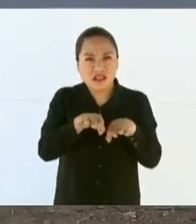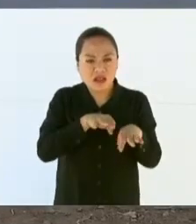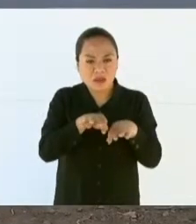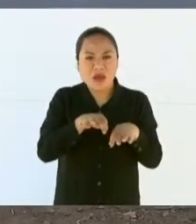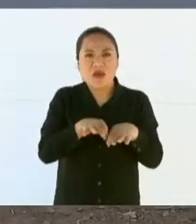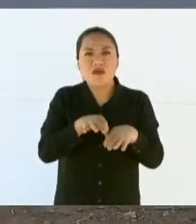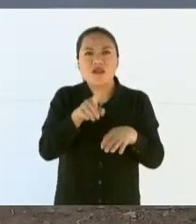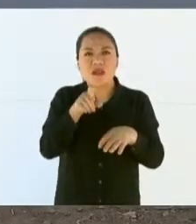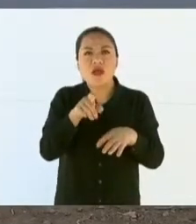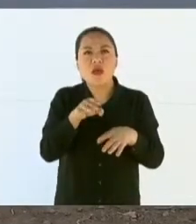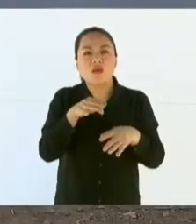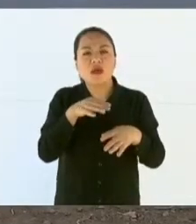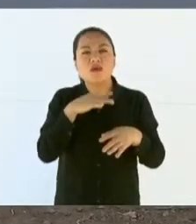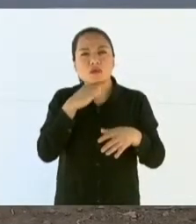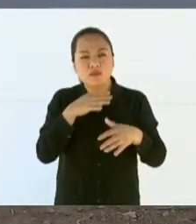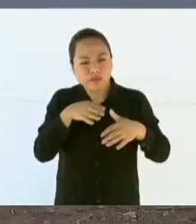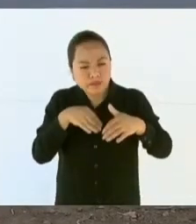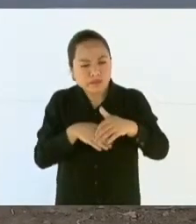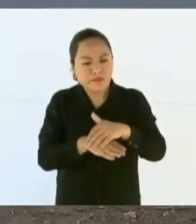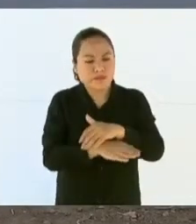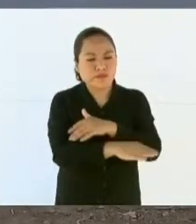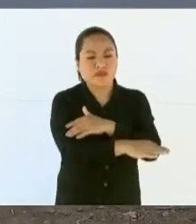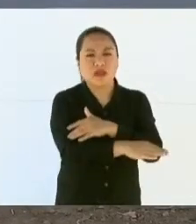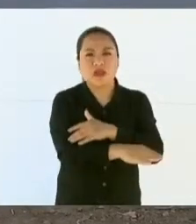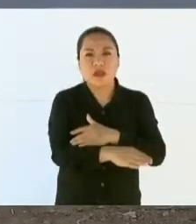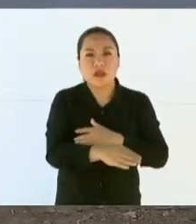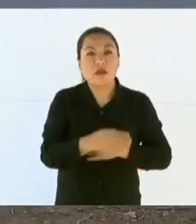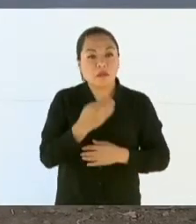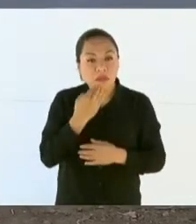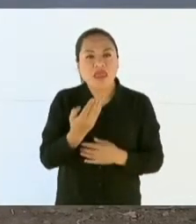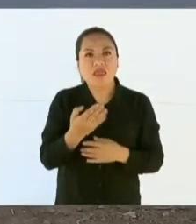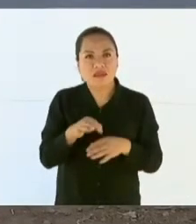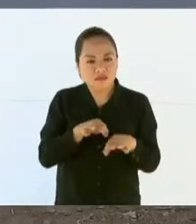drenaje, bien hecho.